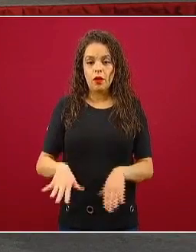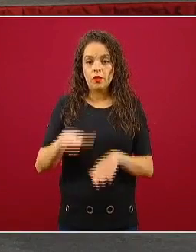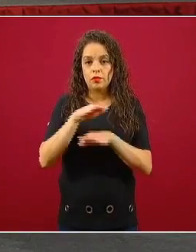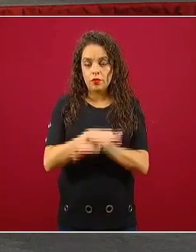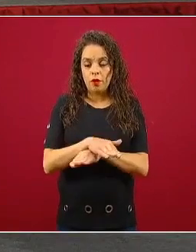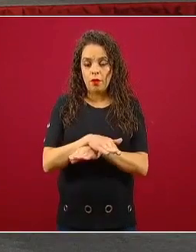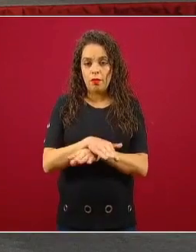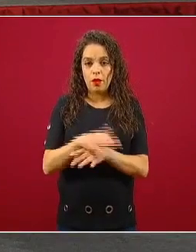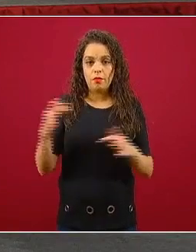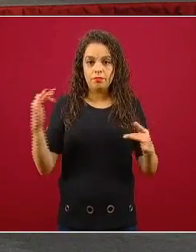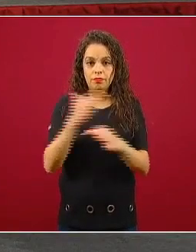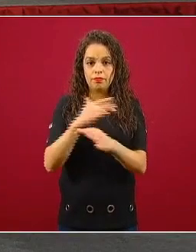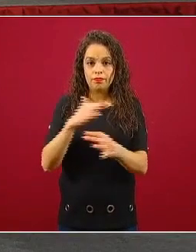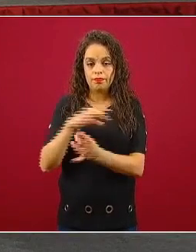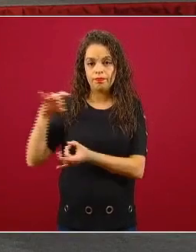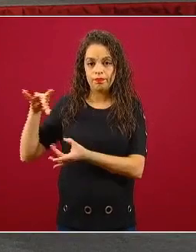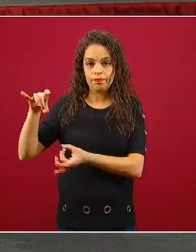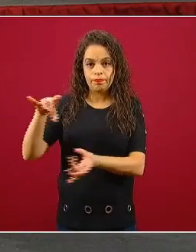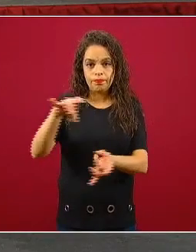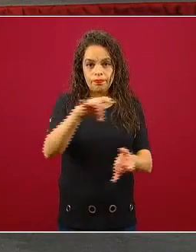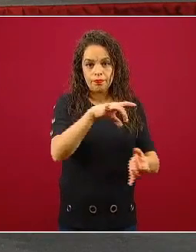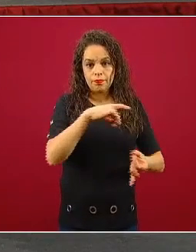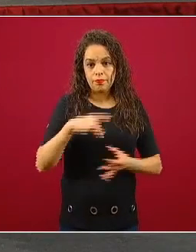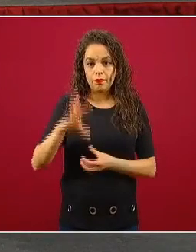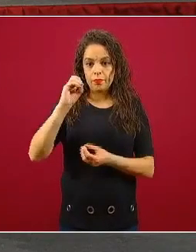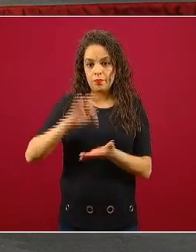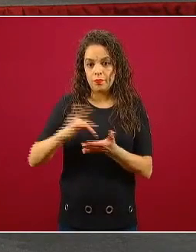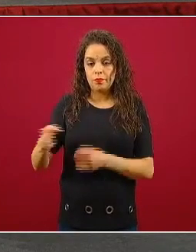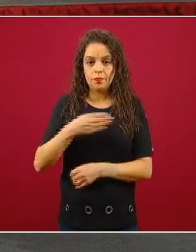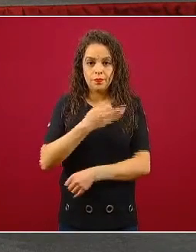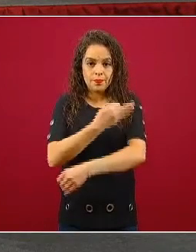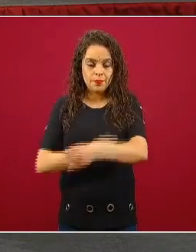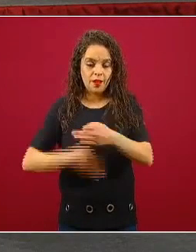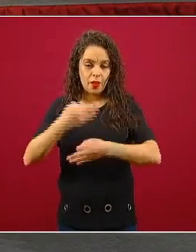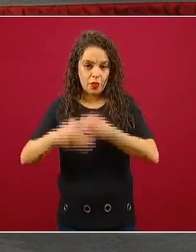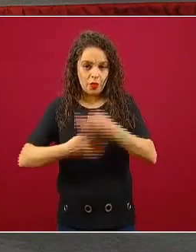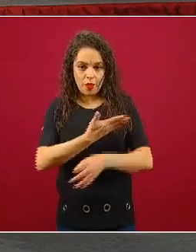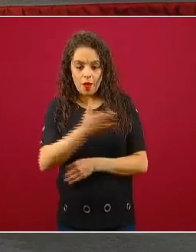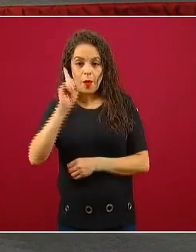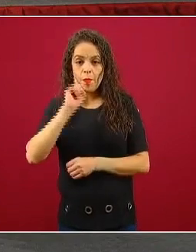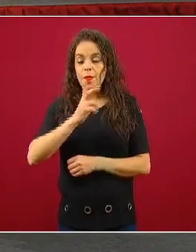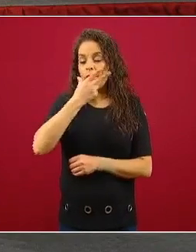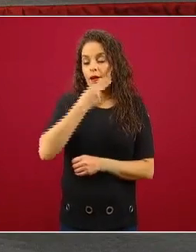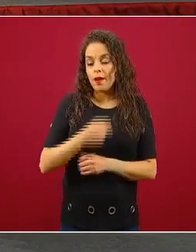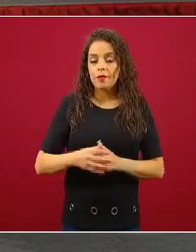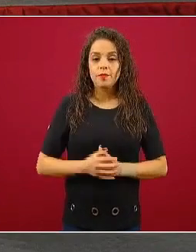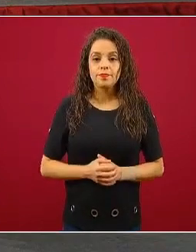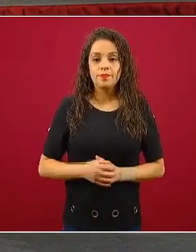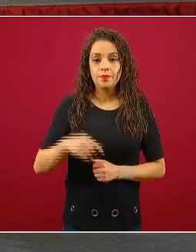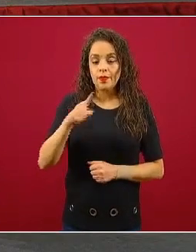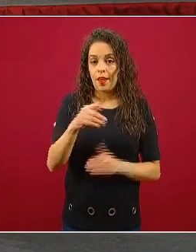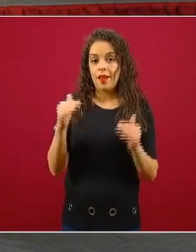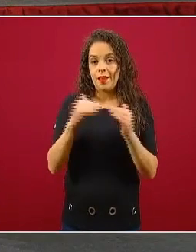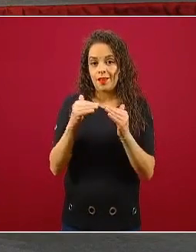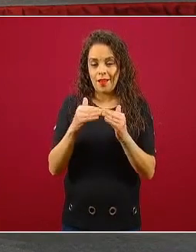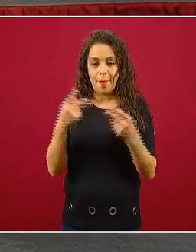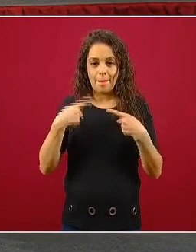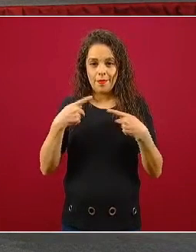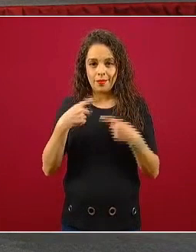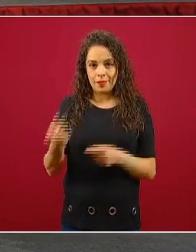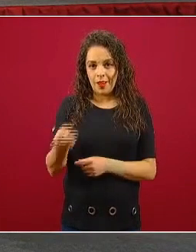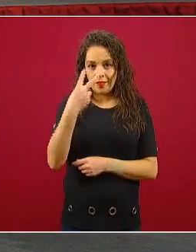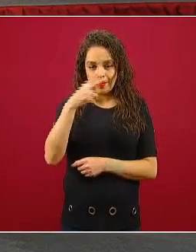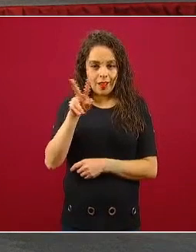Con mucho gusto, doctor. Muchísimas gracias. Muy buenas tardes a todas y todos. Buenas tardes a todos en casa. Vamos